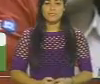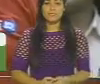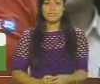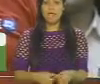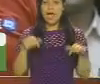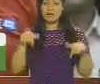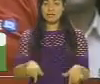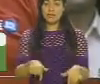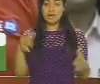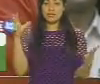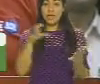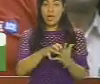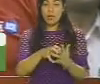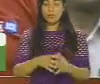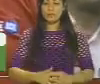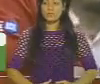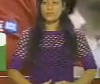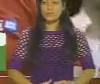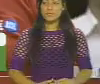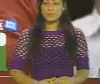Aquí en el estado,